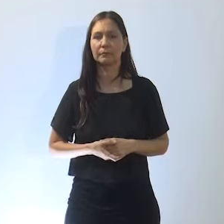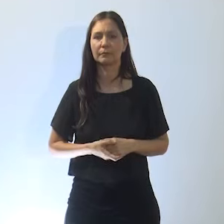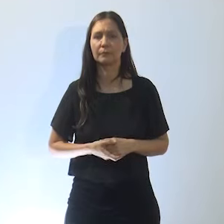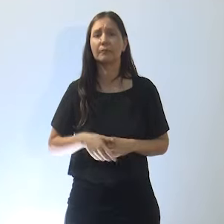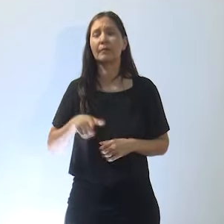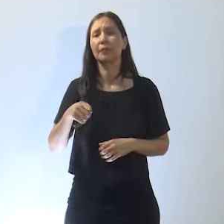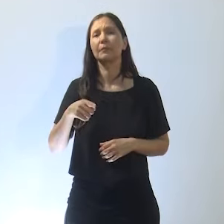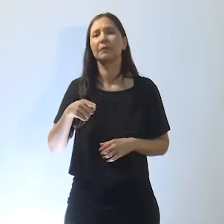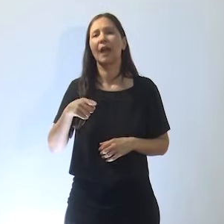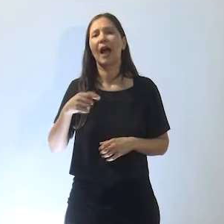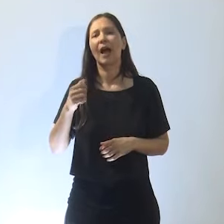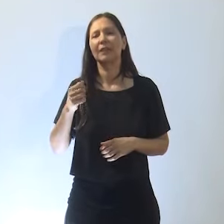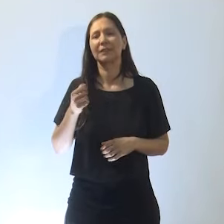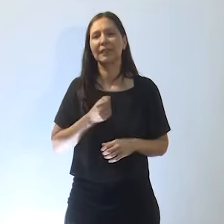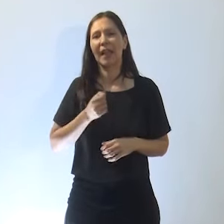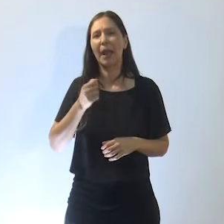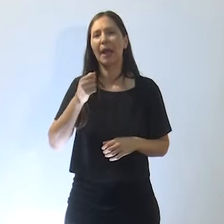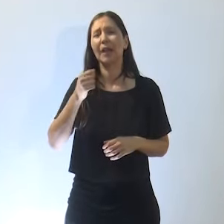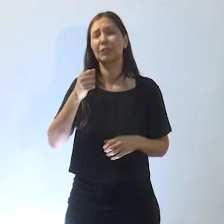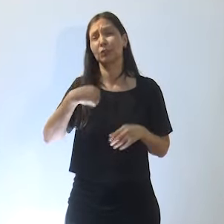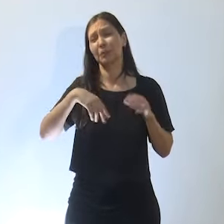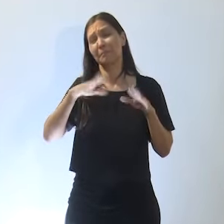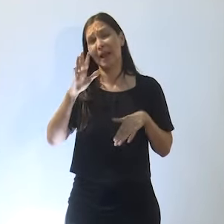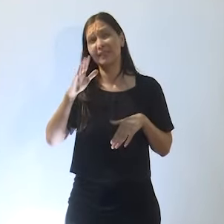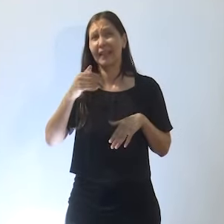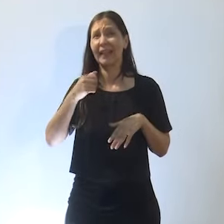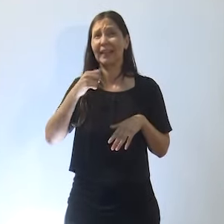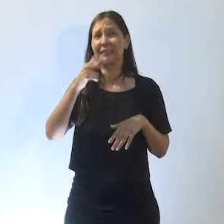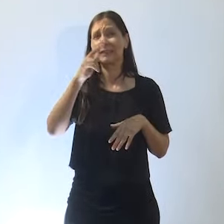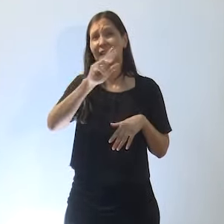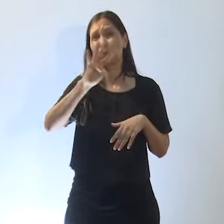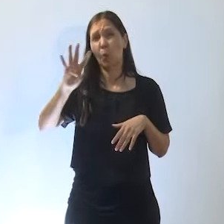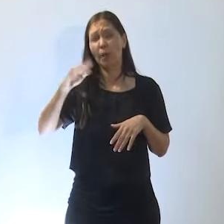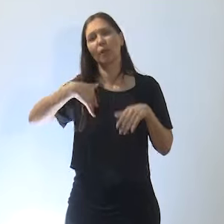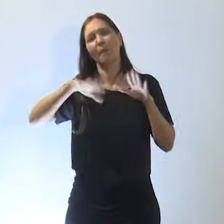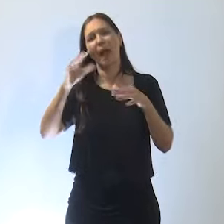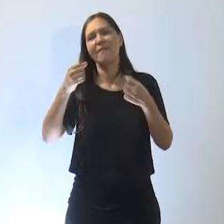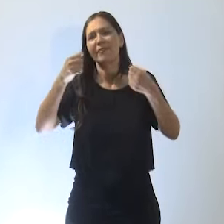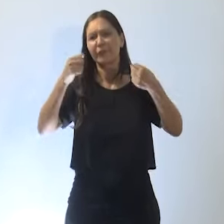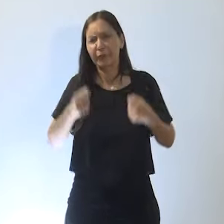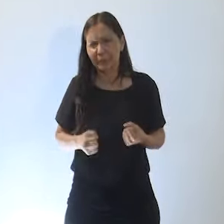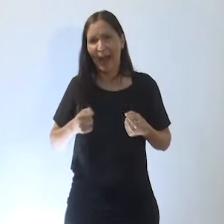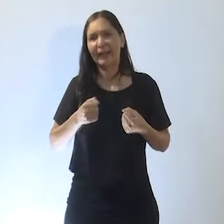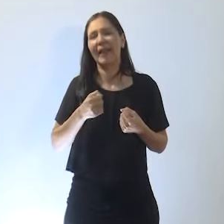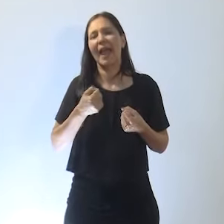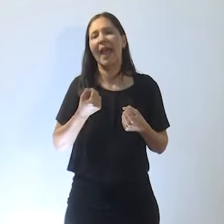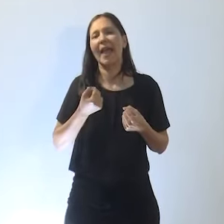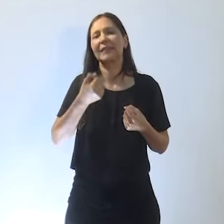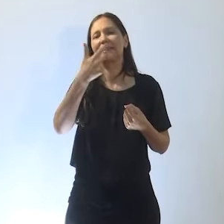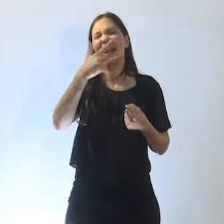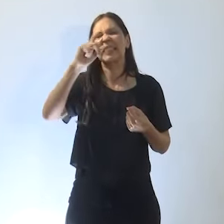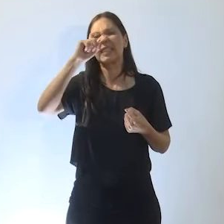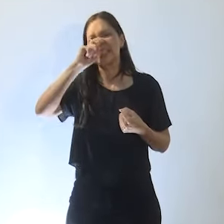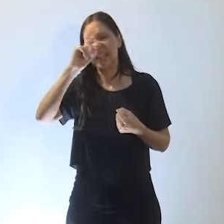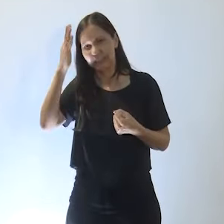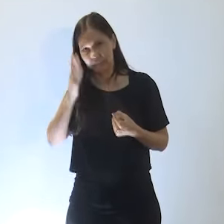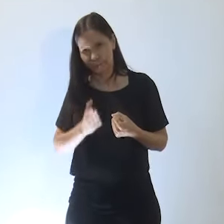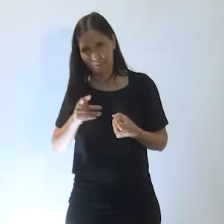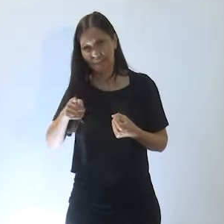reafirmar el 37 no Entonces si si nosotros tuviéramos el 37 sólido